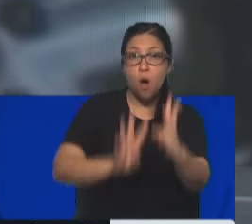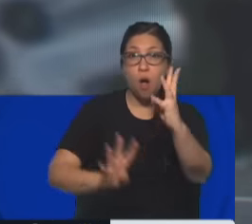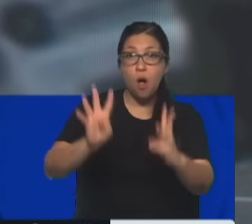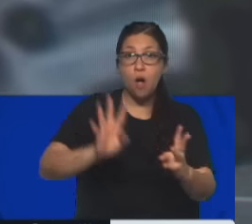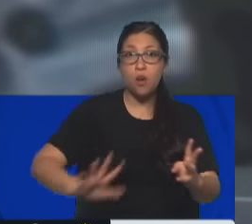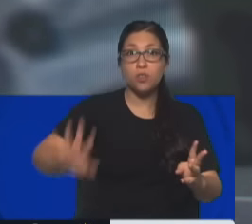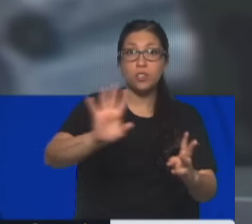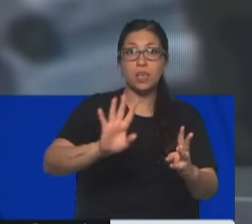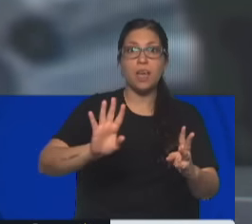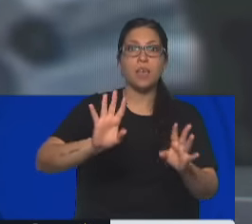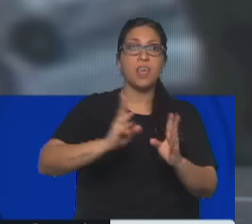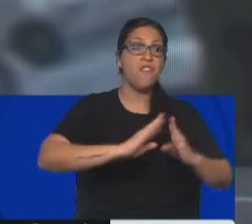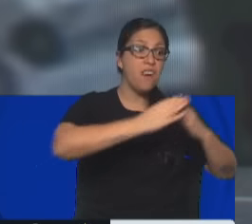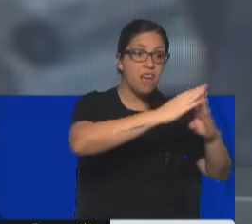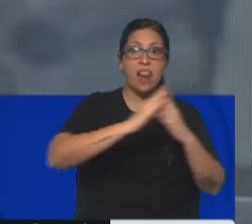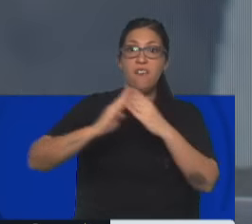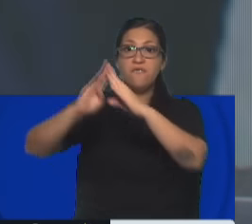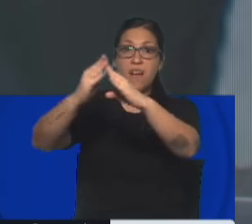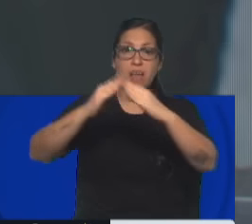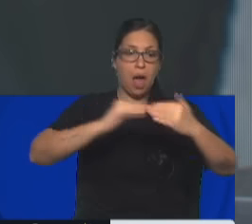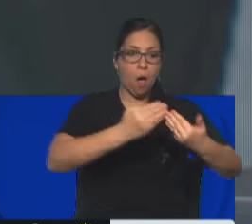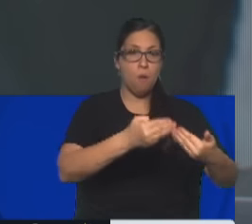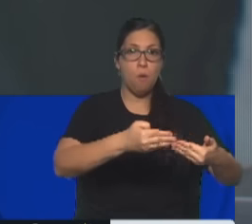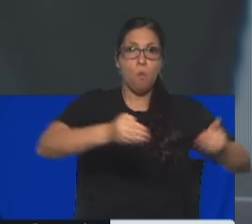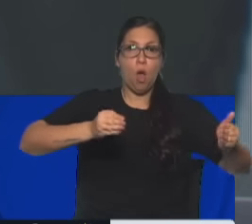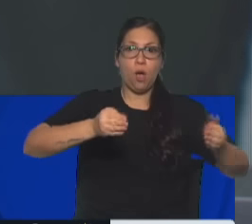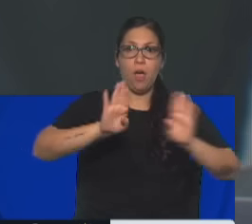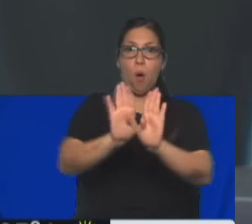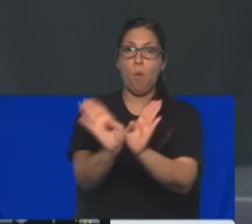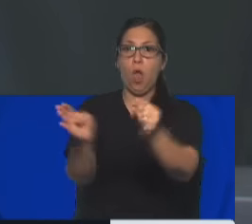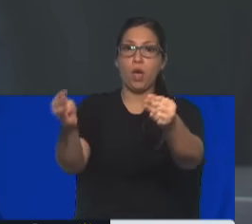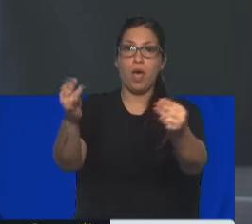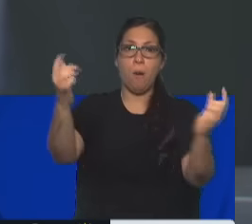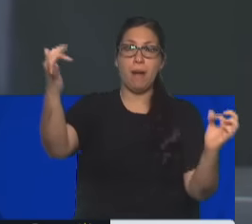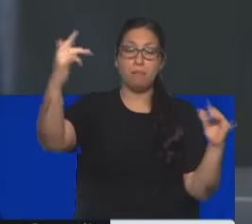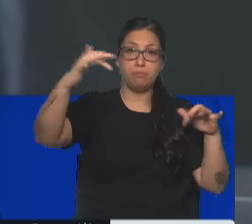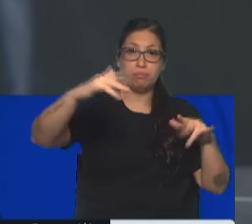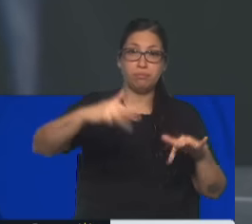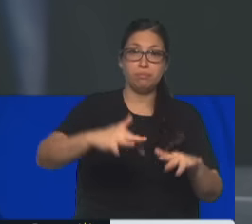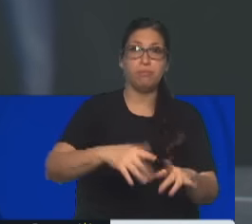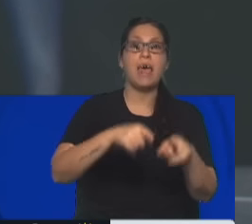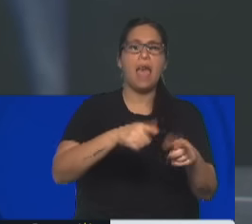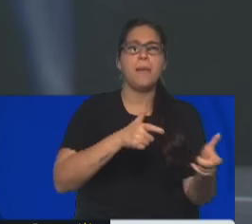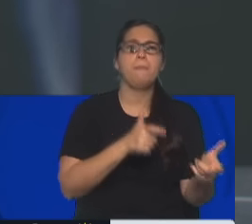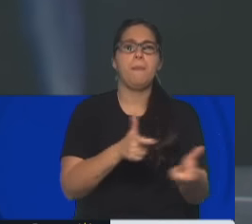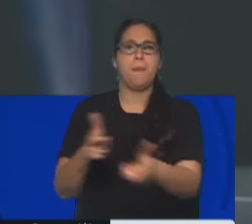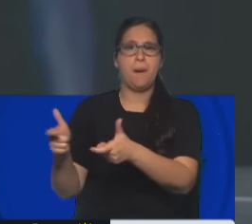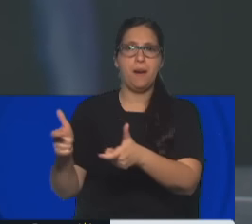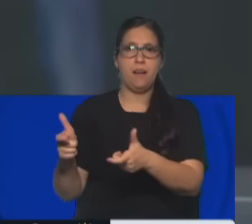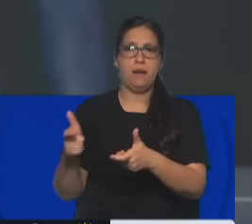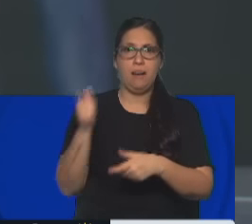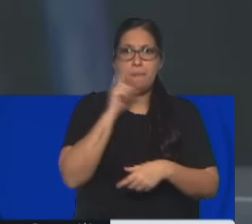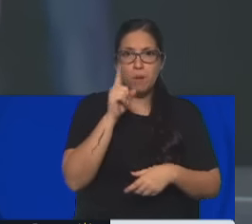allí del operativo en la selva, justamente donde fueron asesinaron a la mayor cantidad de